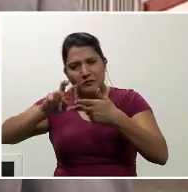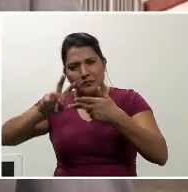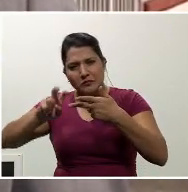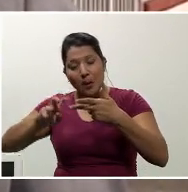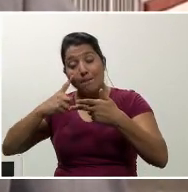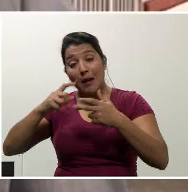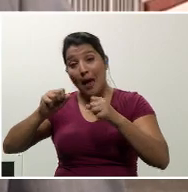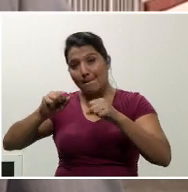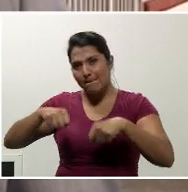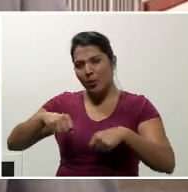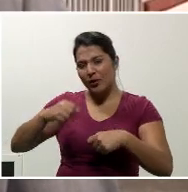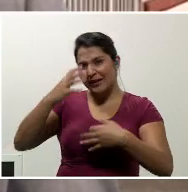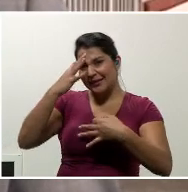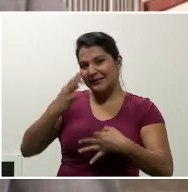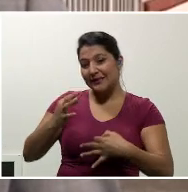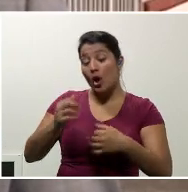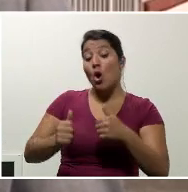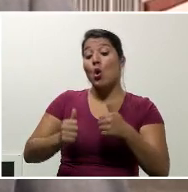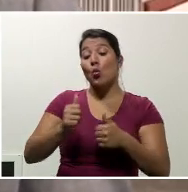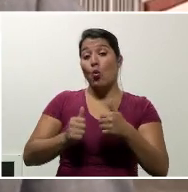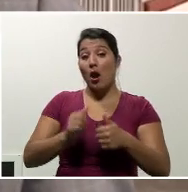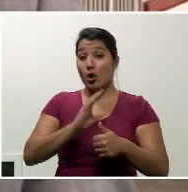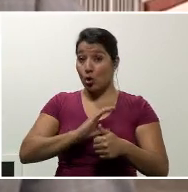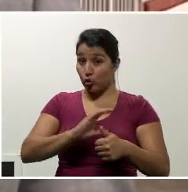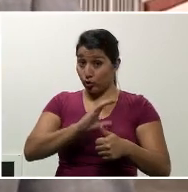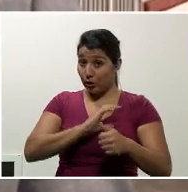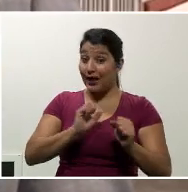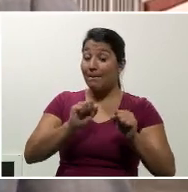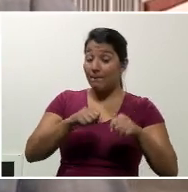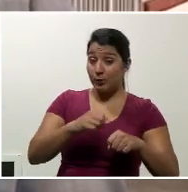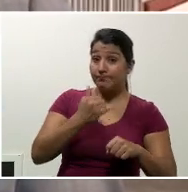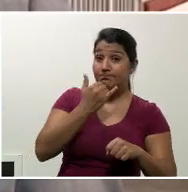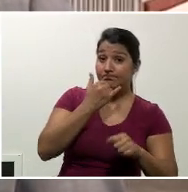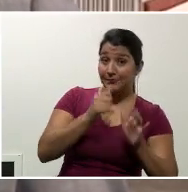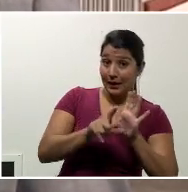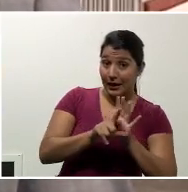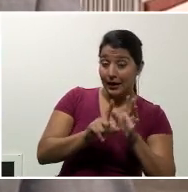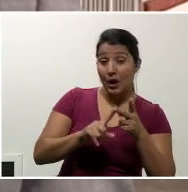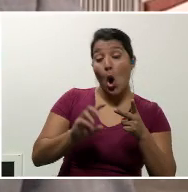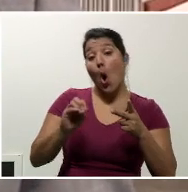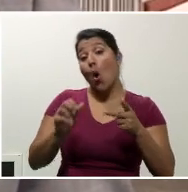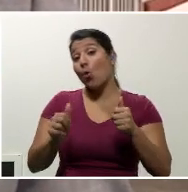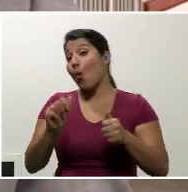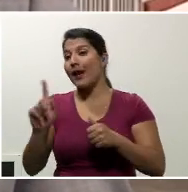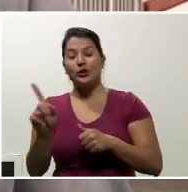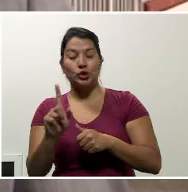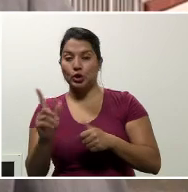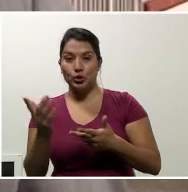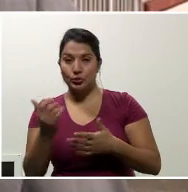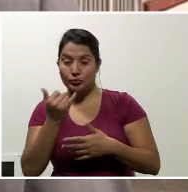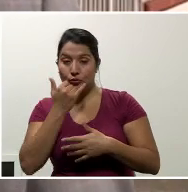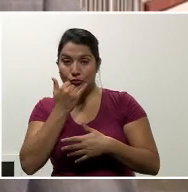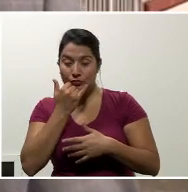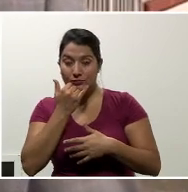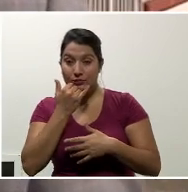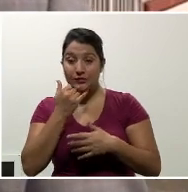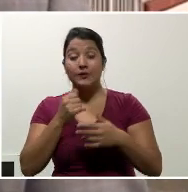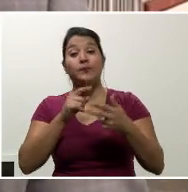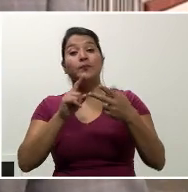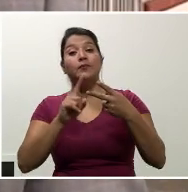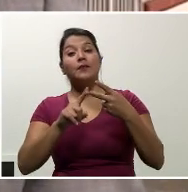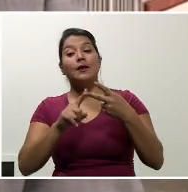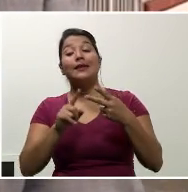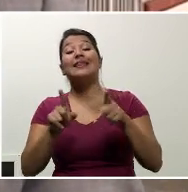para determinar cuáles conductas pueden ser delito, cuáles conductas pueden que no sean delito, determinar